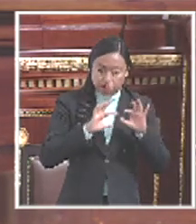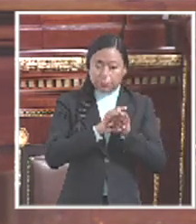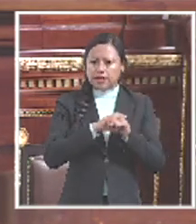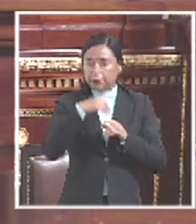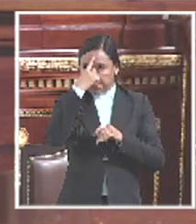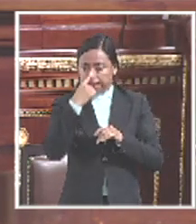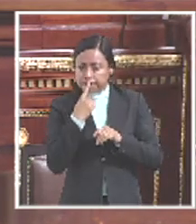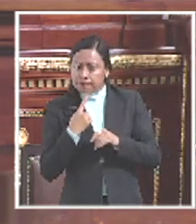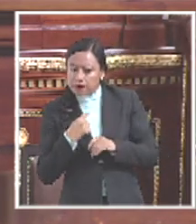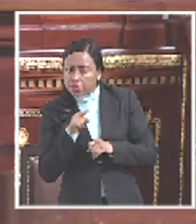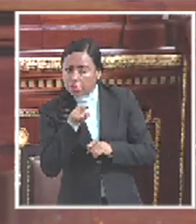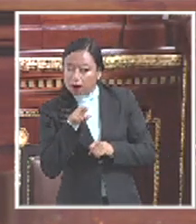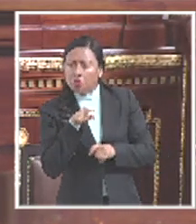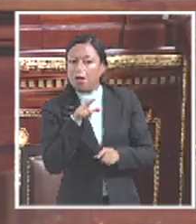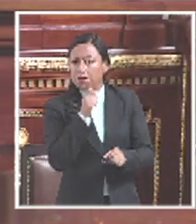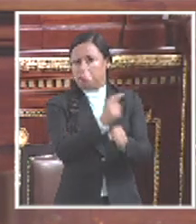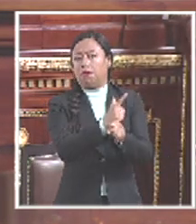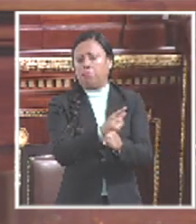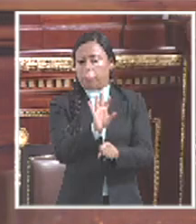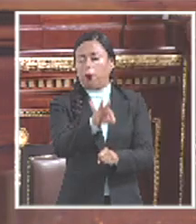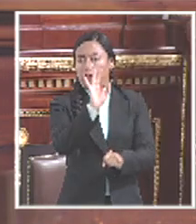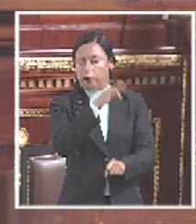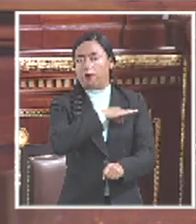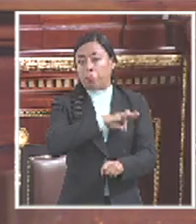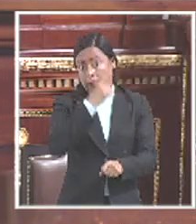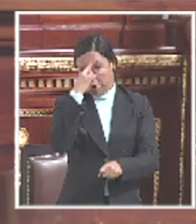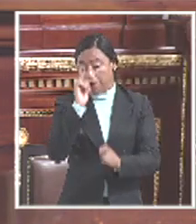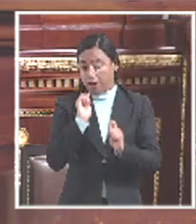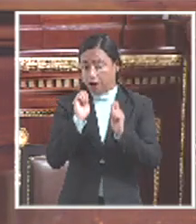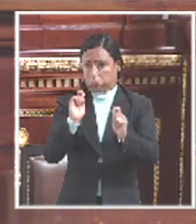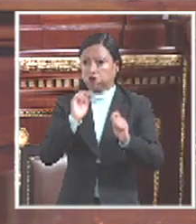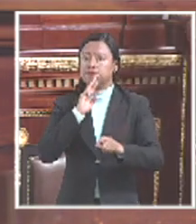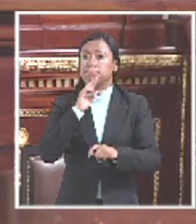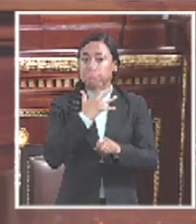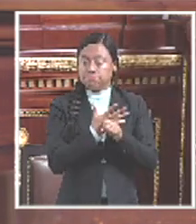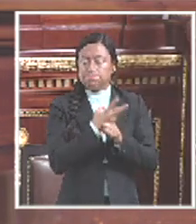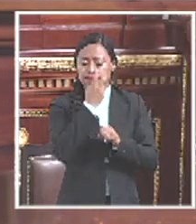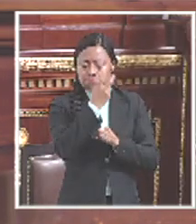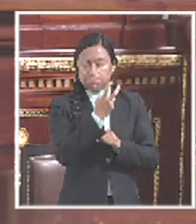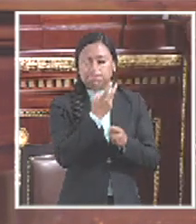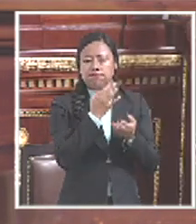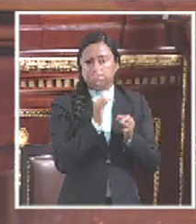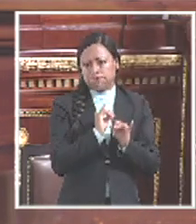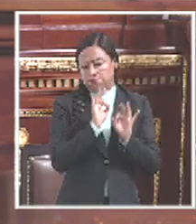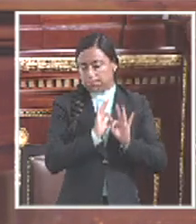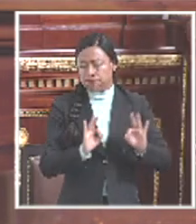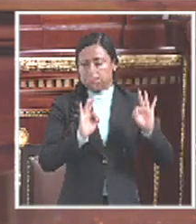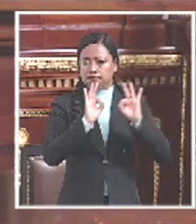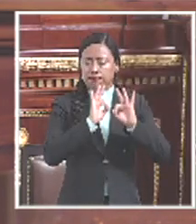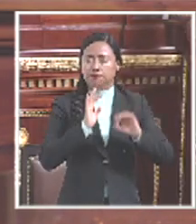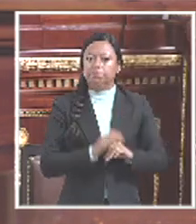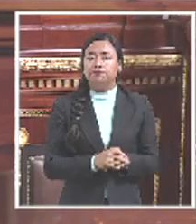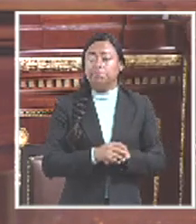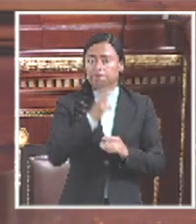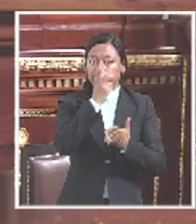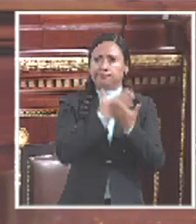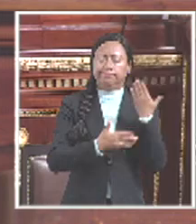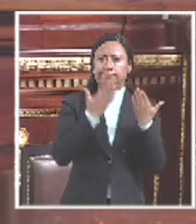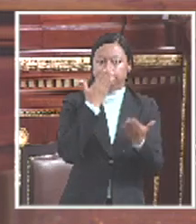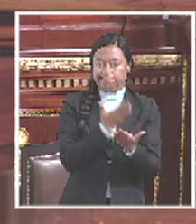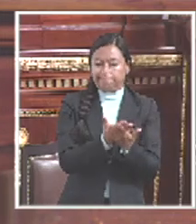perfil para desempeñar tan delicado e importante cargo. De ahí que esta propuesta busca la